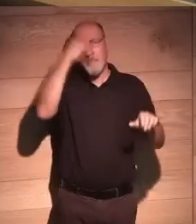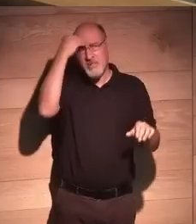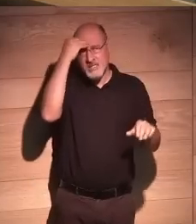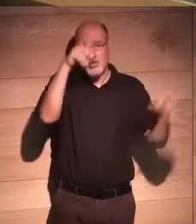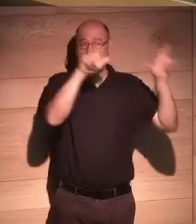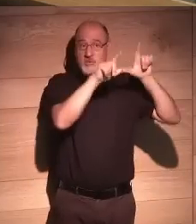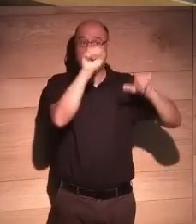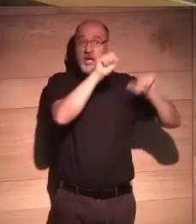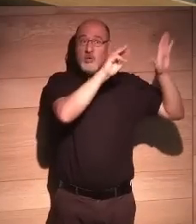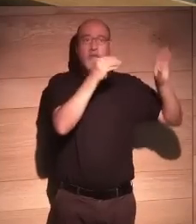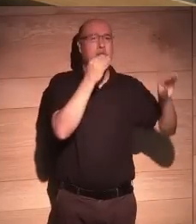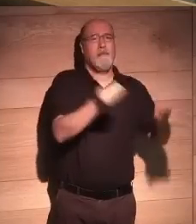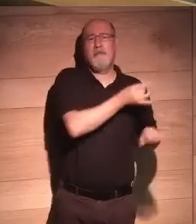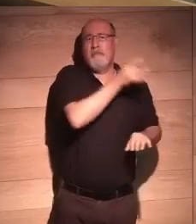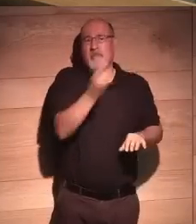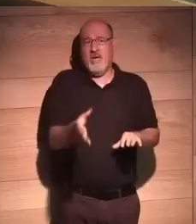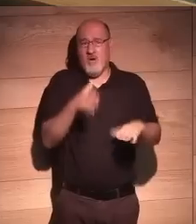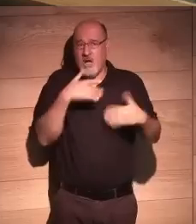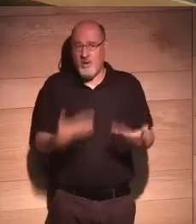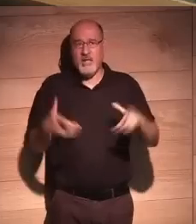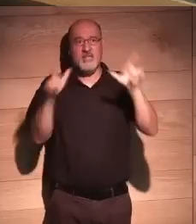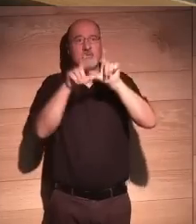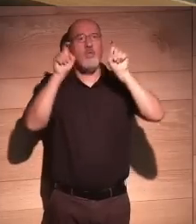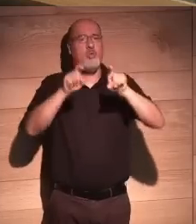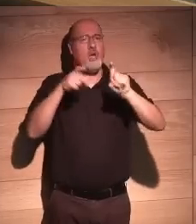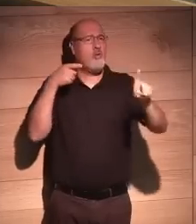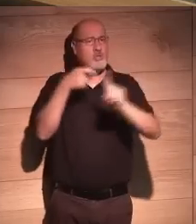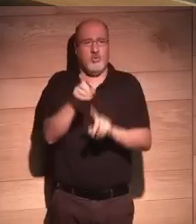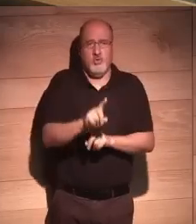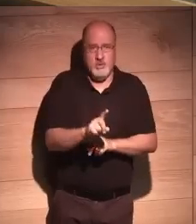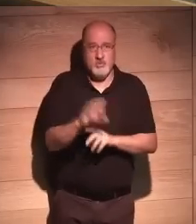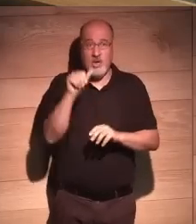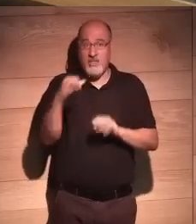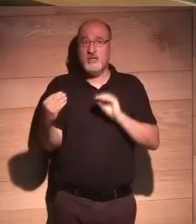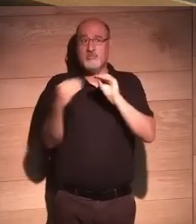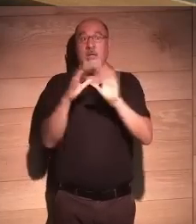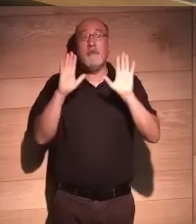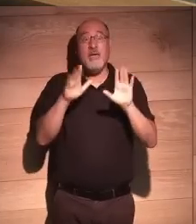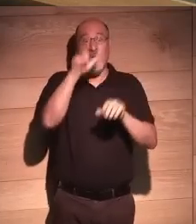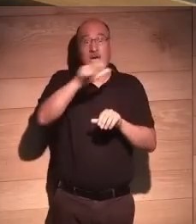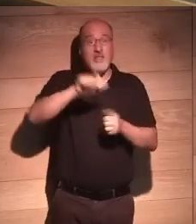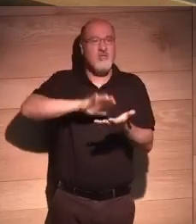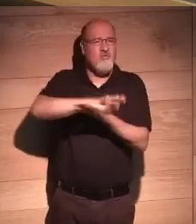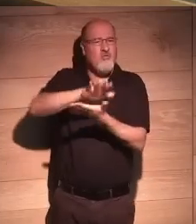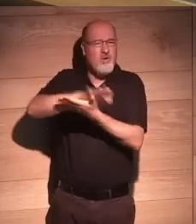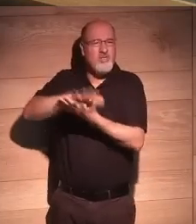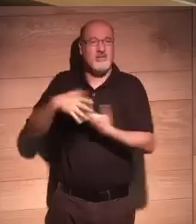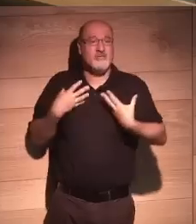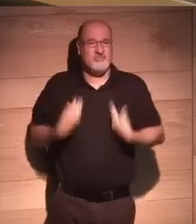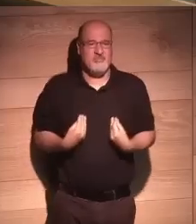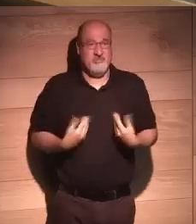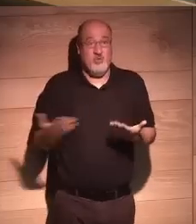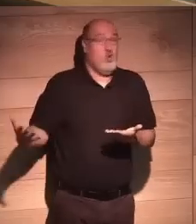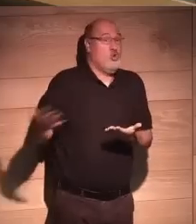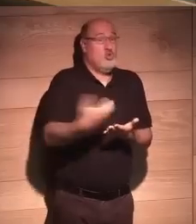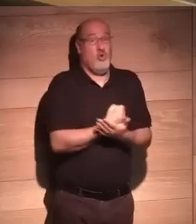televisión, según dice Averasturi, no está para educar, pero desgraciadamente tiene una gran influencia en las personas porque la consume todo el mundo, como se